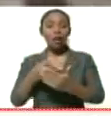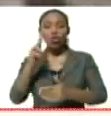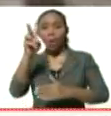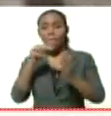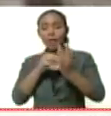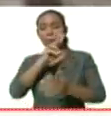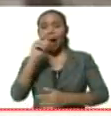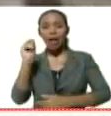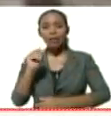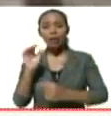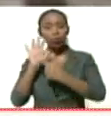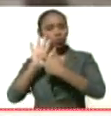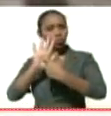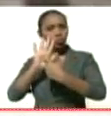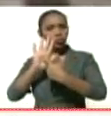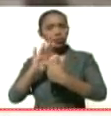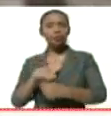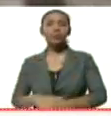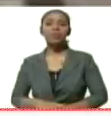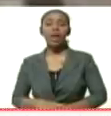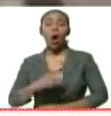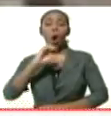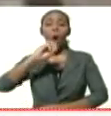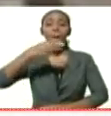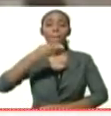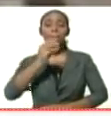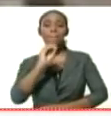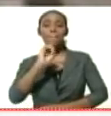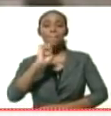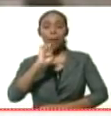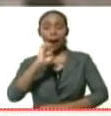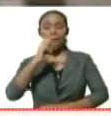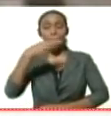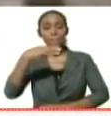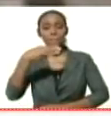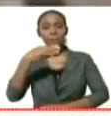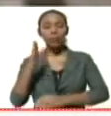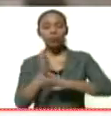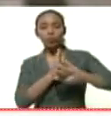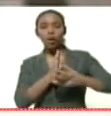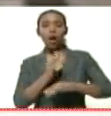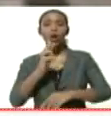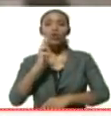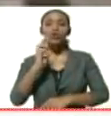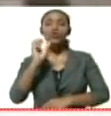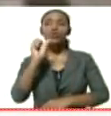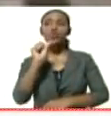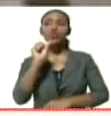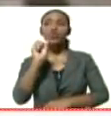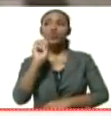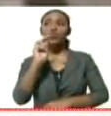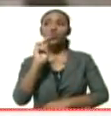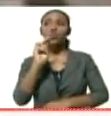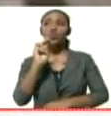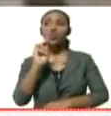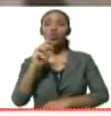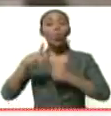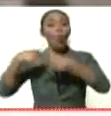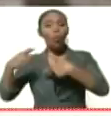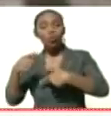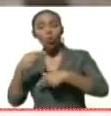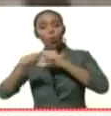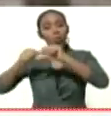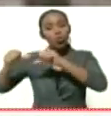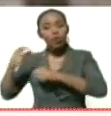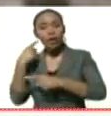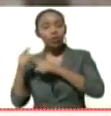demostró que la OPEP Plus, la OPEP más Rusia y otros productores